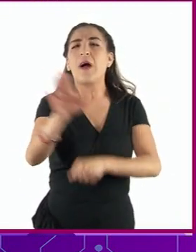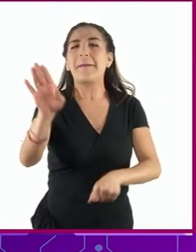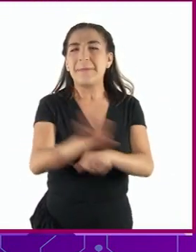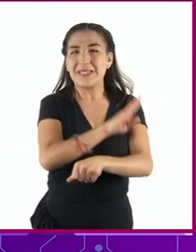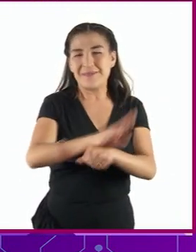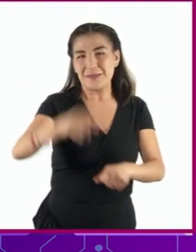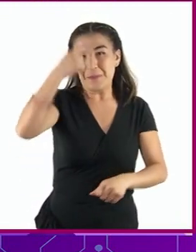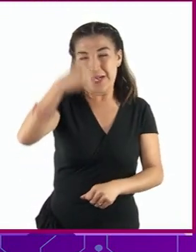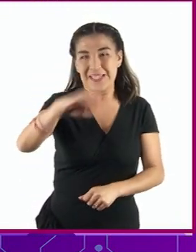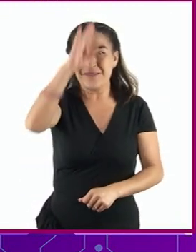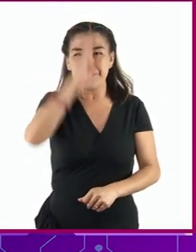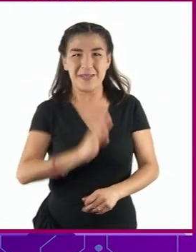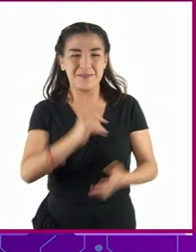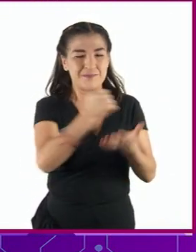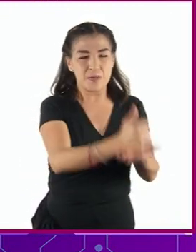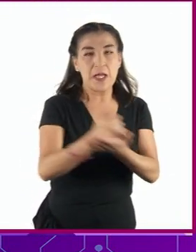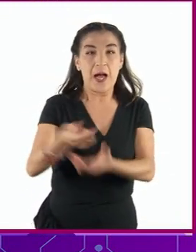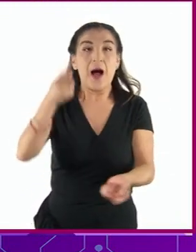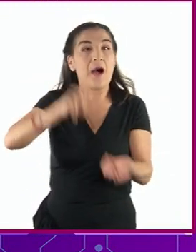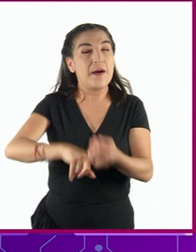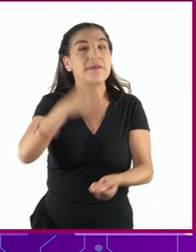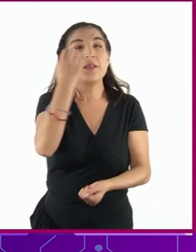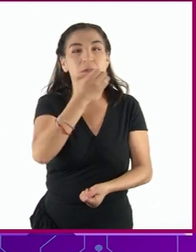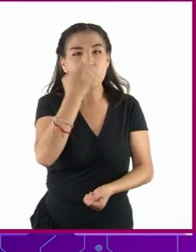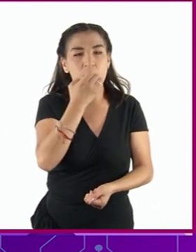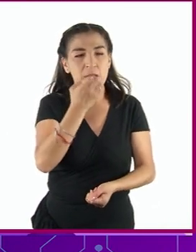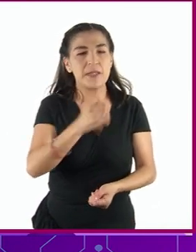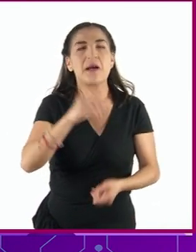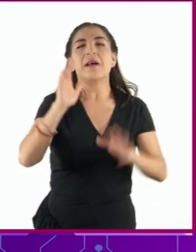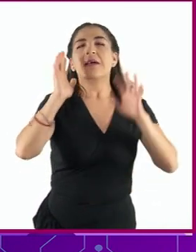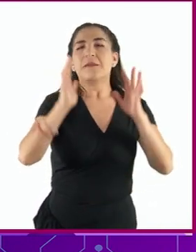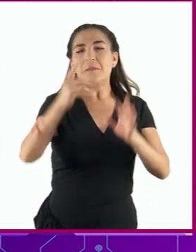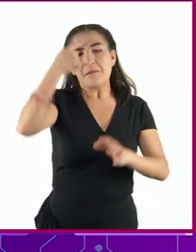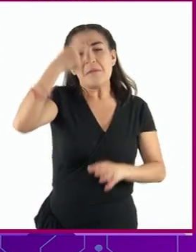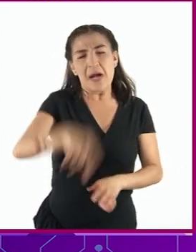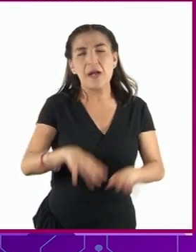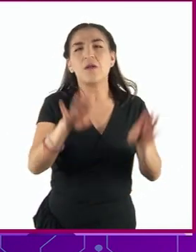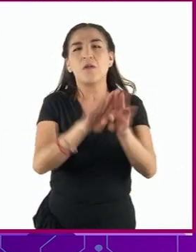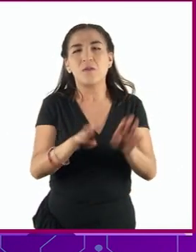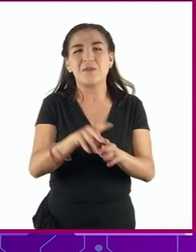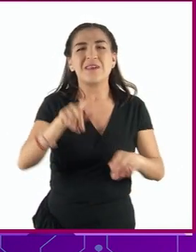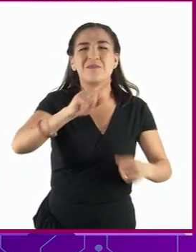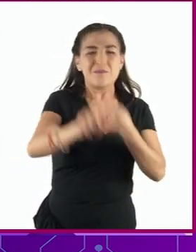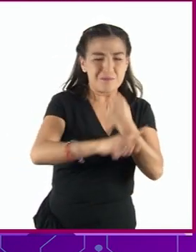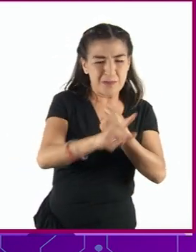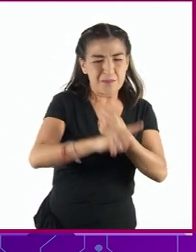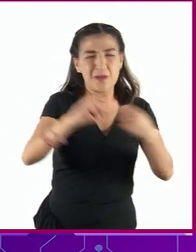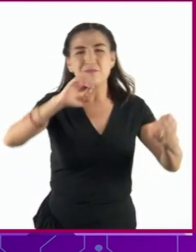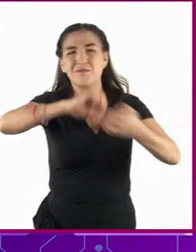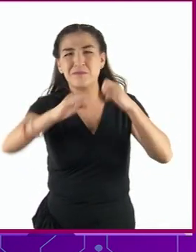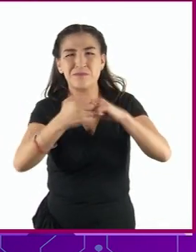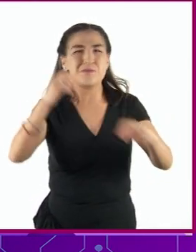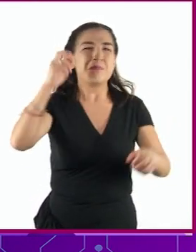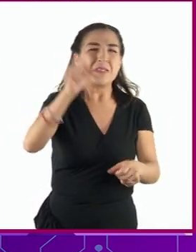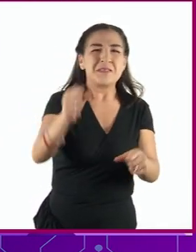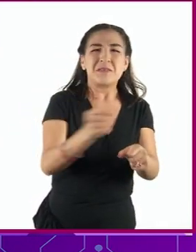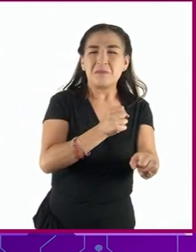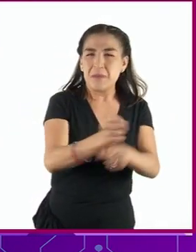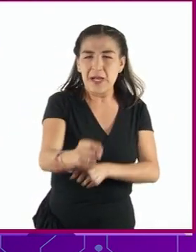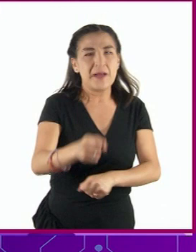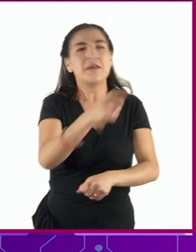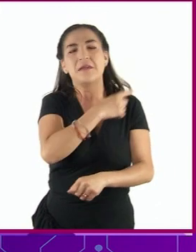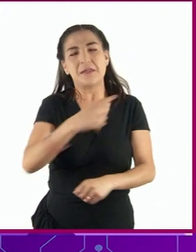la mediación en el ámbito escolar son: pone fin a comportamientos violentos, mejora el clima